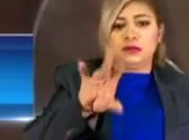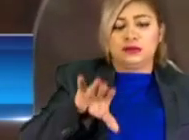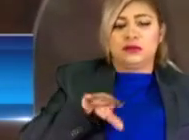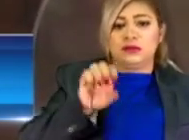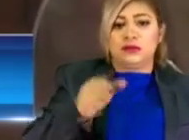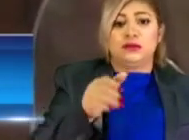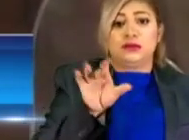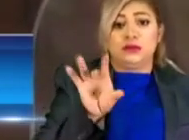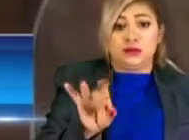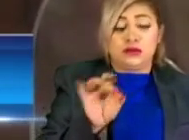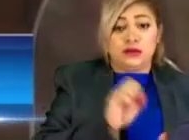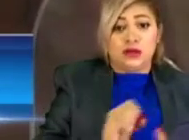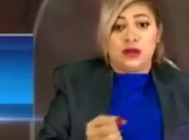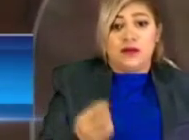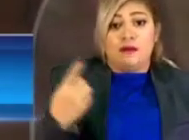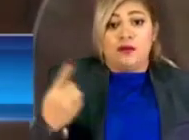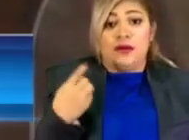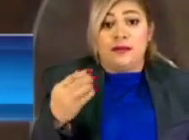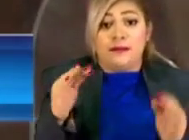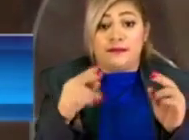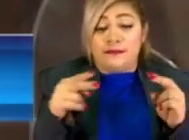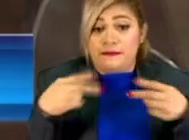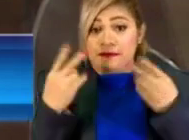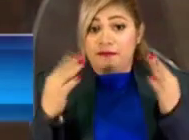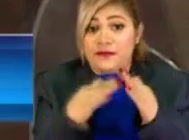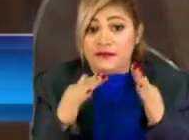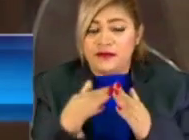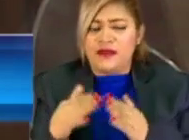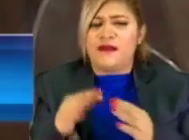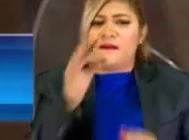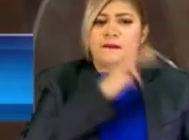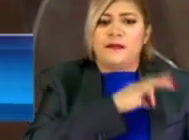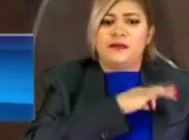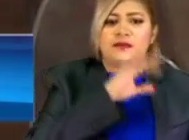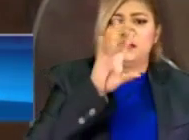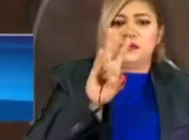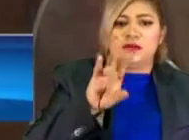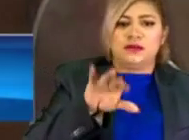1.718 escrituras públicas de vivienda que benefician a